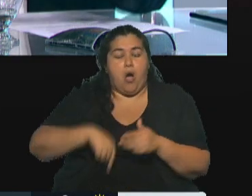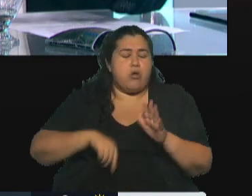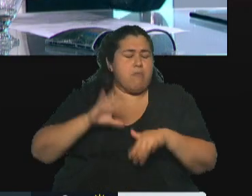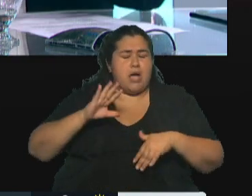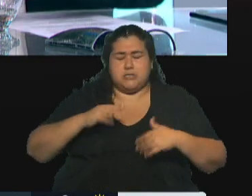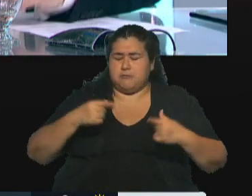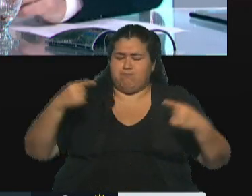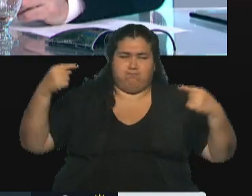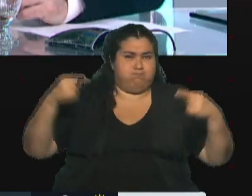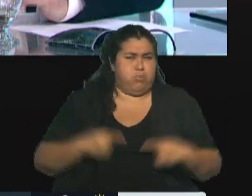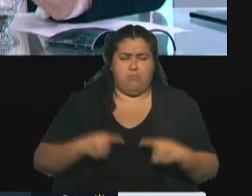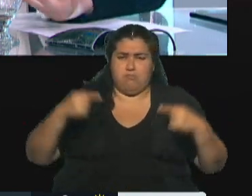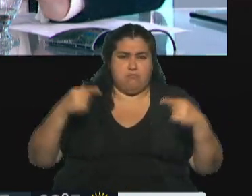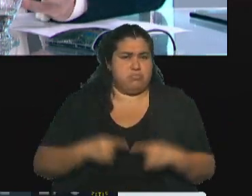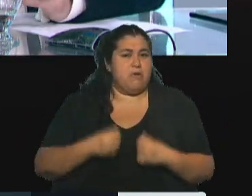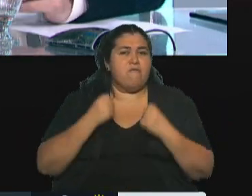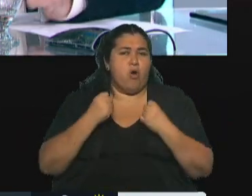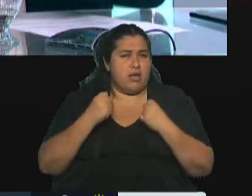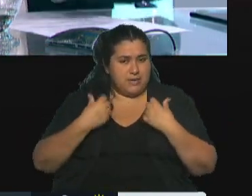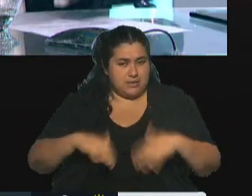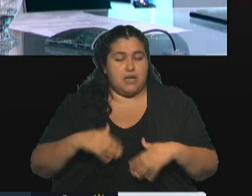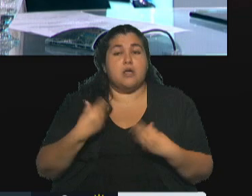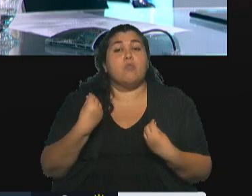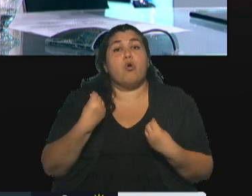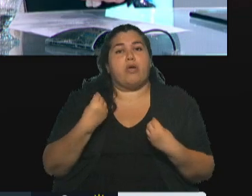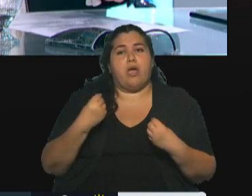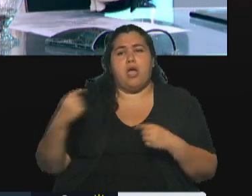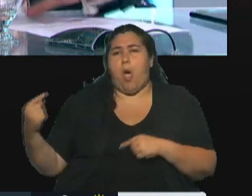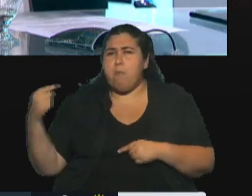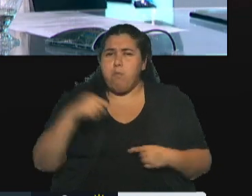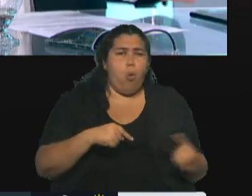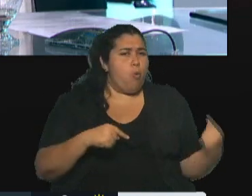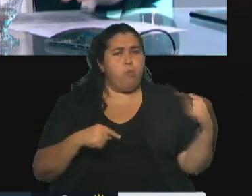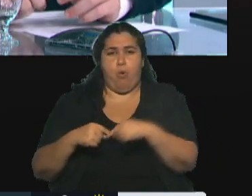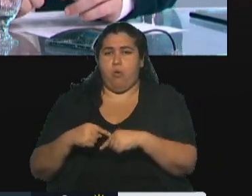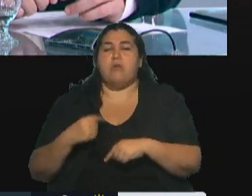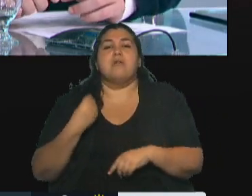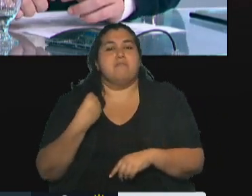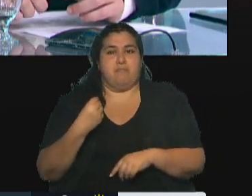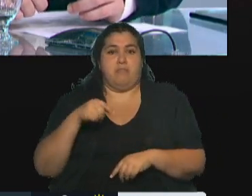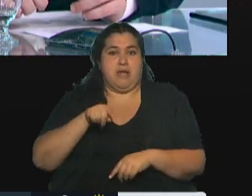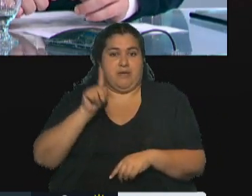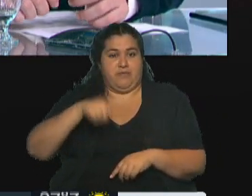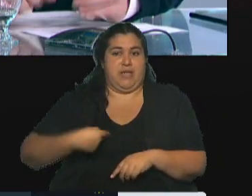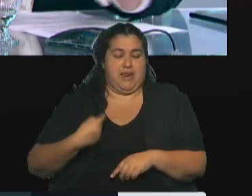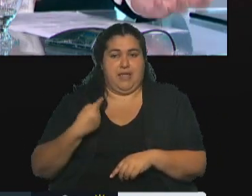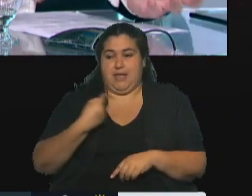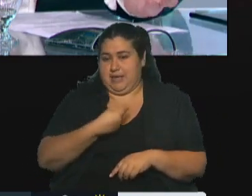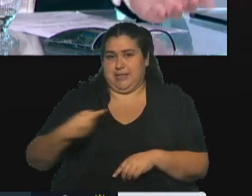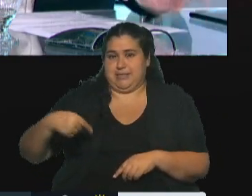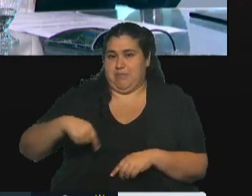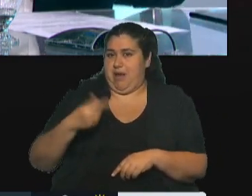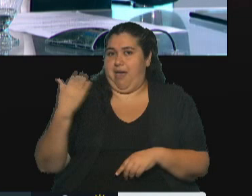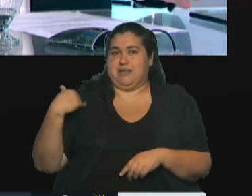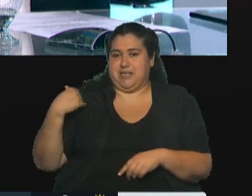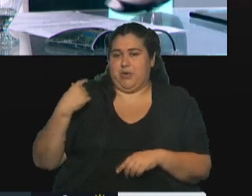a partir de esta mutua ofensiva que, digámoslo también, terminó desescalando hacia el final de la semana. En el día de